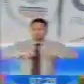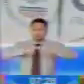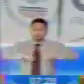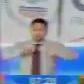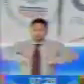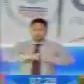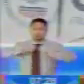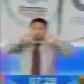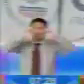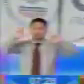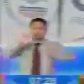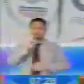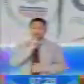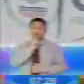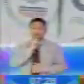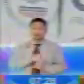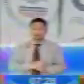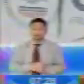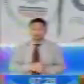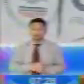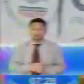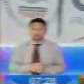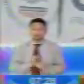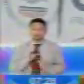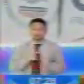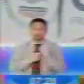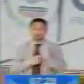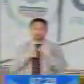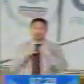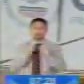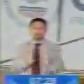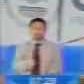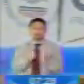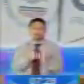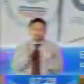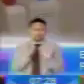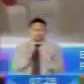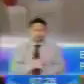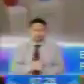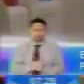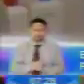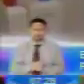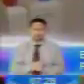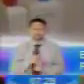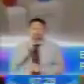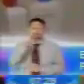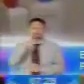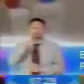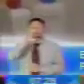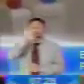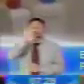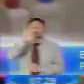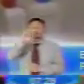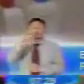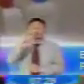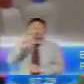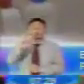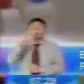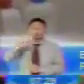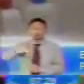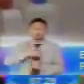una empresa americana, ha demostrado ser efectiva. Las 1.900 dosis